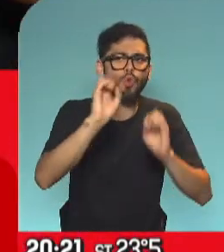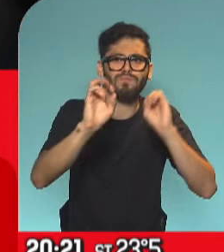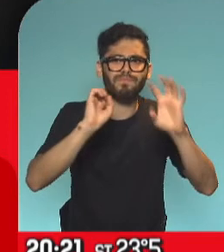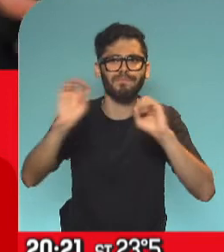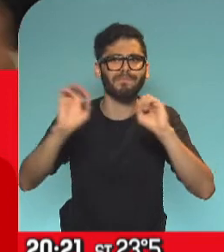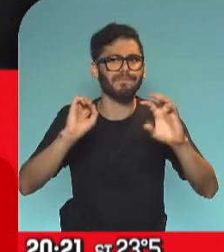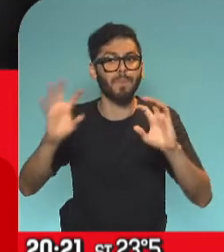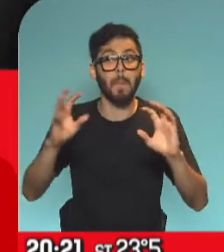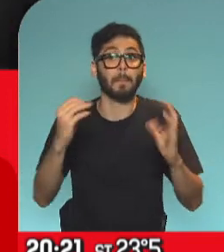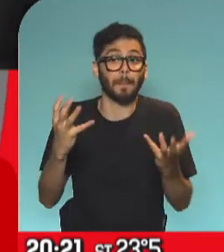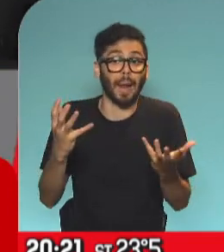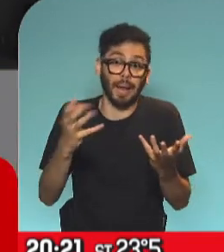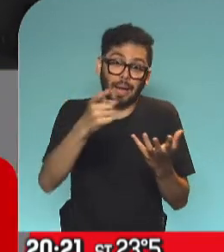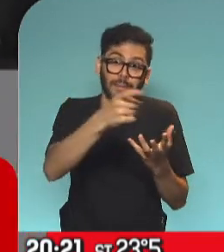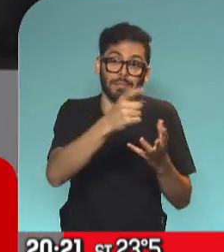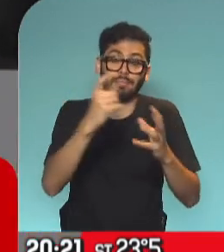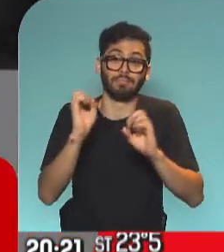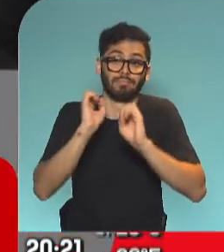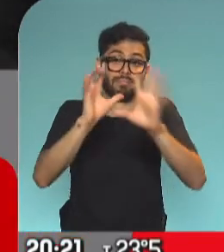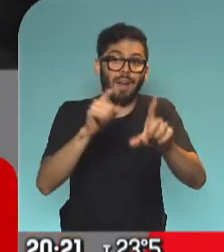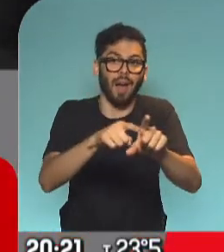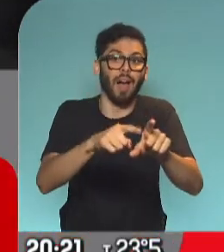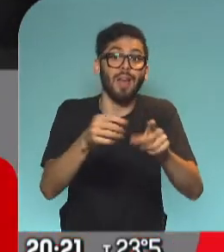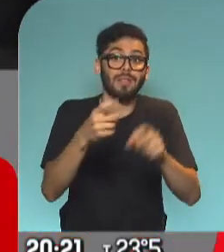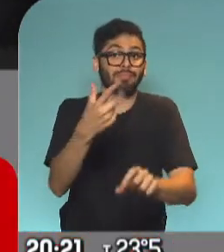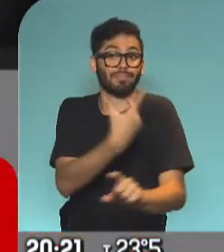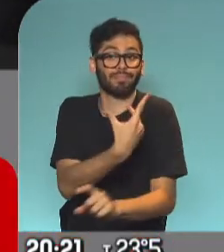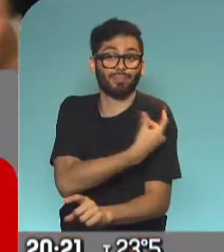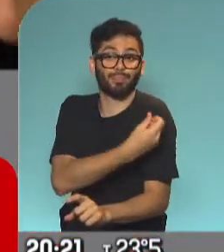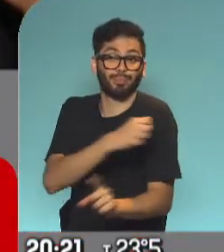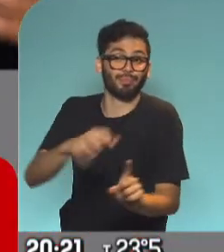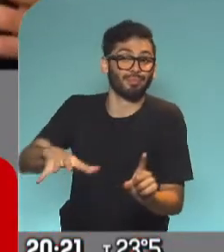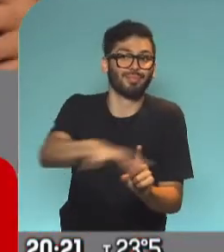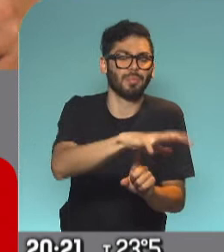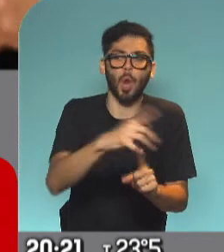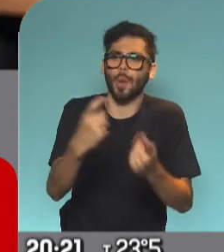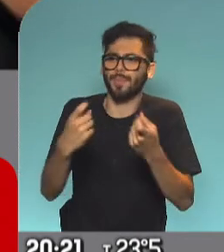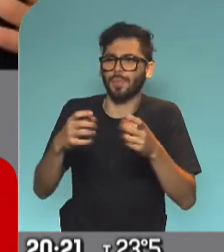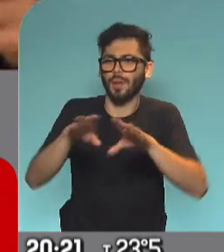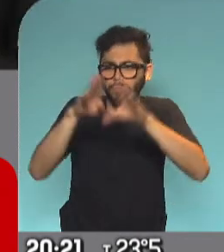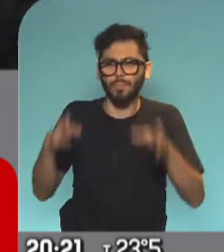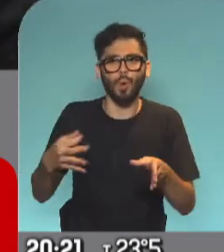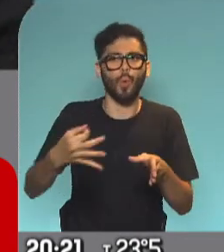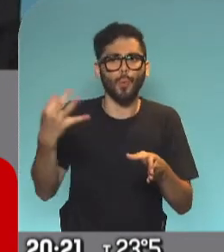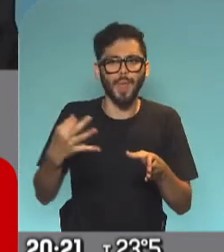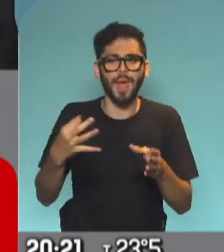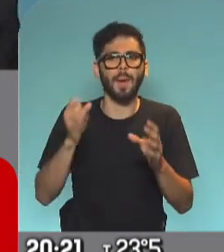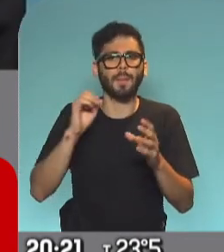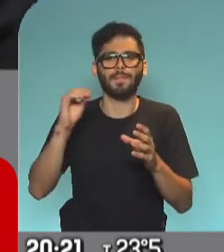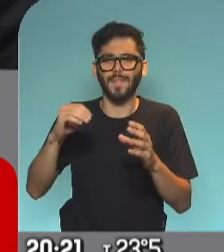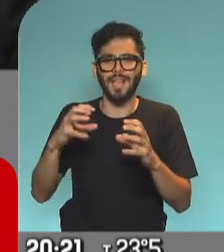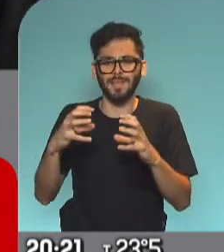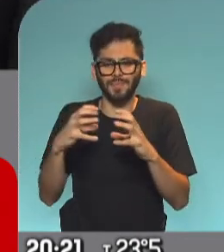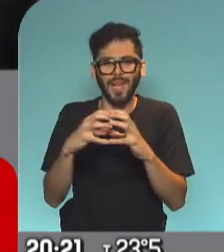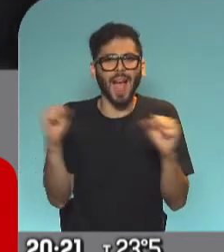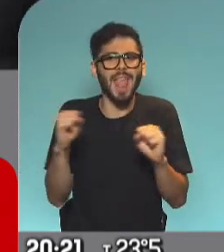que se aplique de la manera lo más rápido posible. Pero con buenos equipos, con la utilización de hielo seco, se va